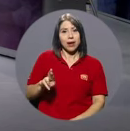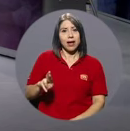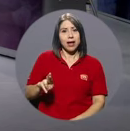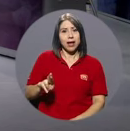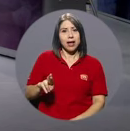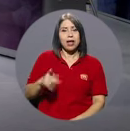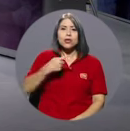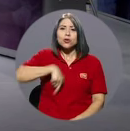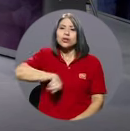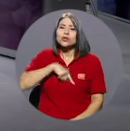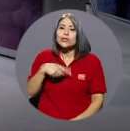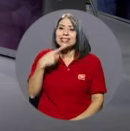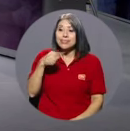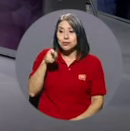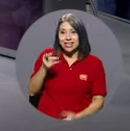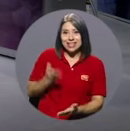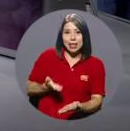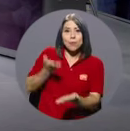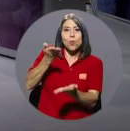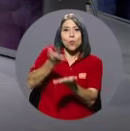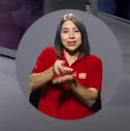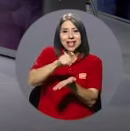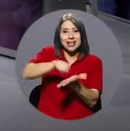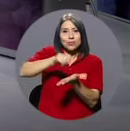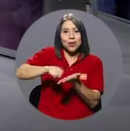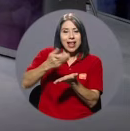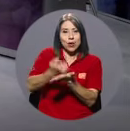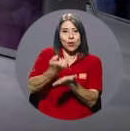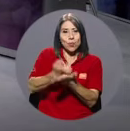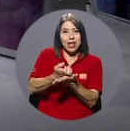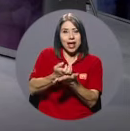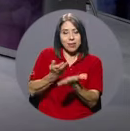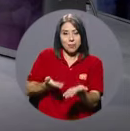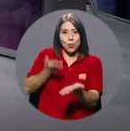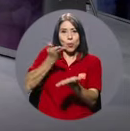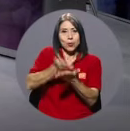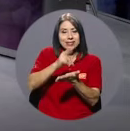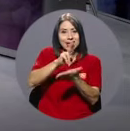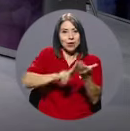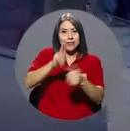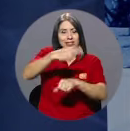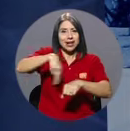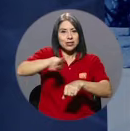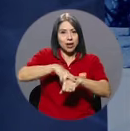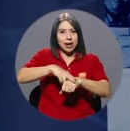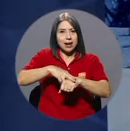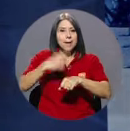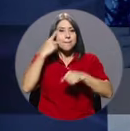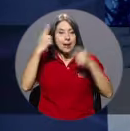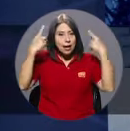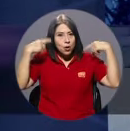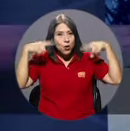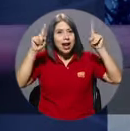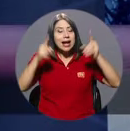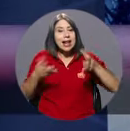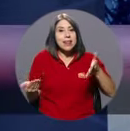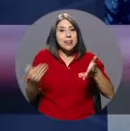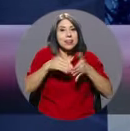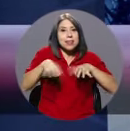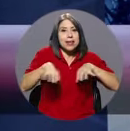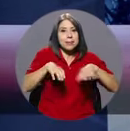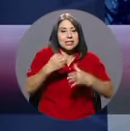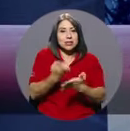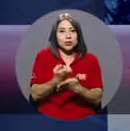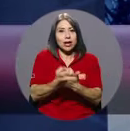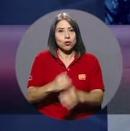donde decíamos que era la propuesta de la Escuela de Economía y, por supuesto, de la Universidad Nacional, para poder lograr una dinamización